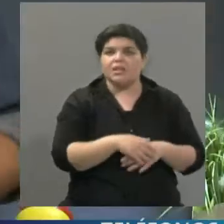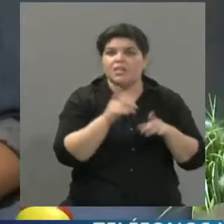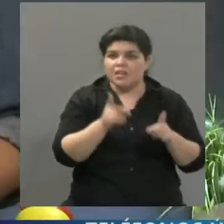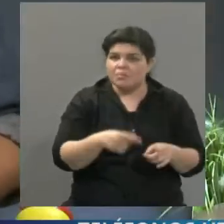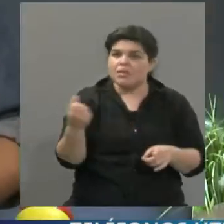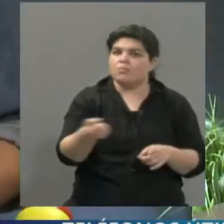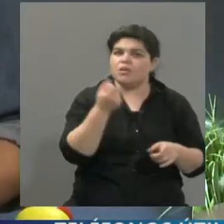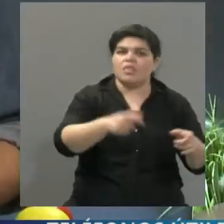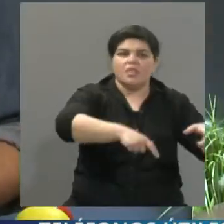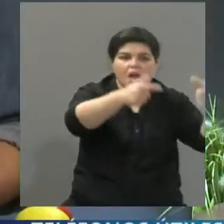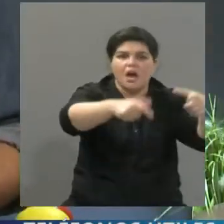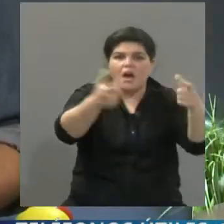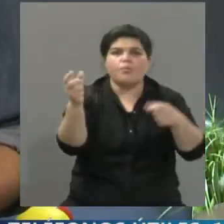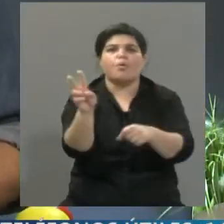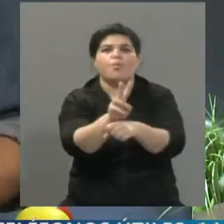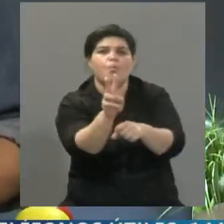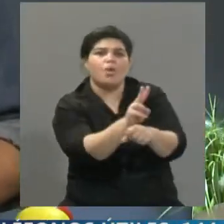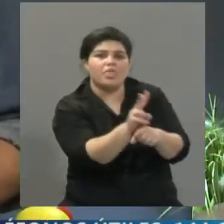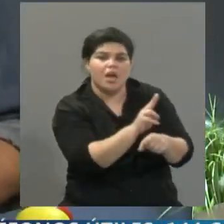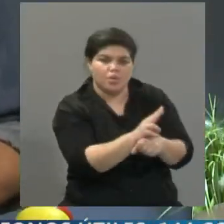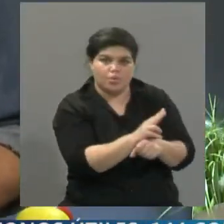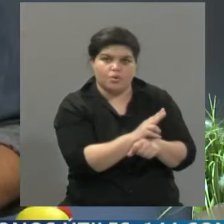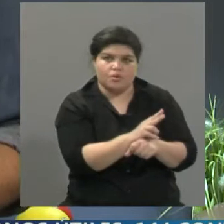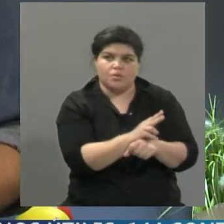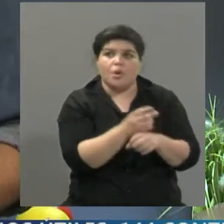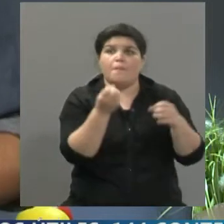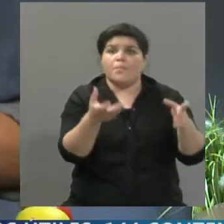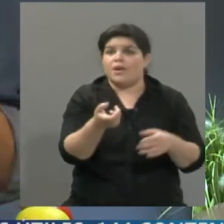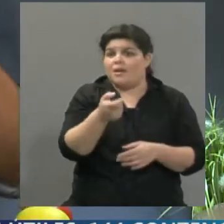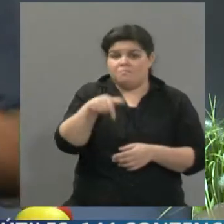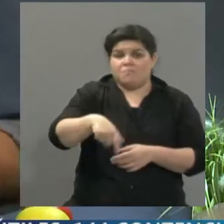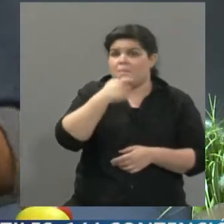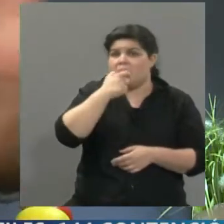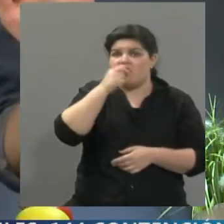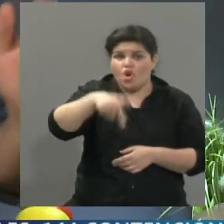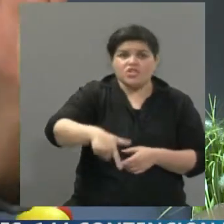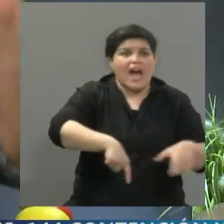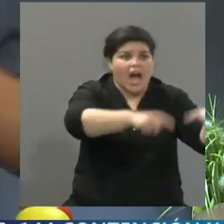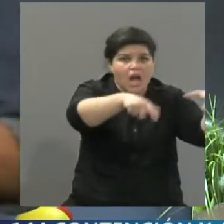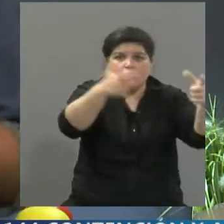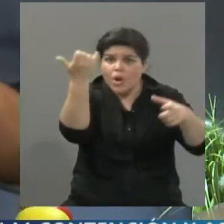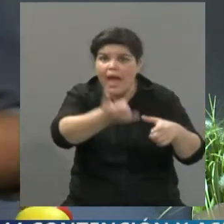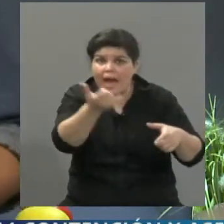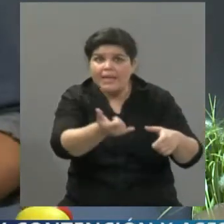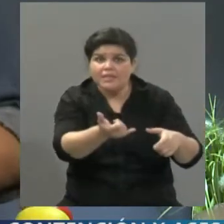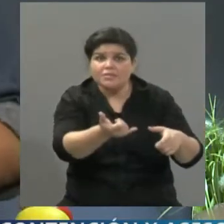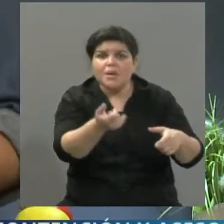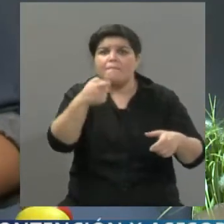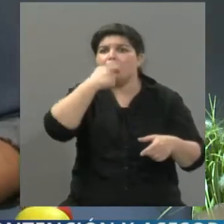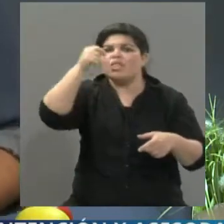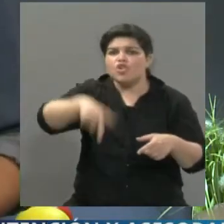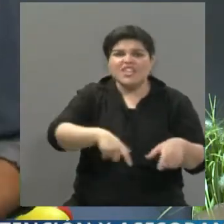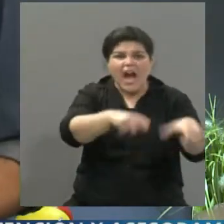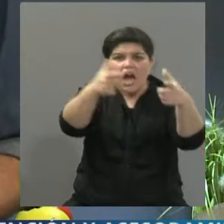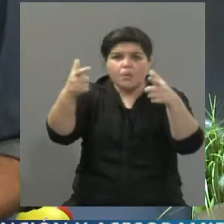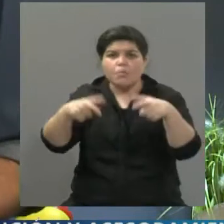mismos árboles, ¿no? Porque también Sergio hablaba de que Mendoza sin árboles sería otra provincia, otro territorio y no tendría nada que ver